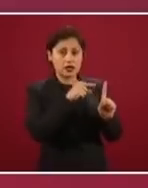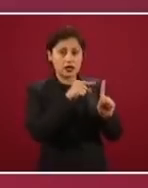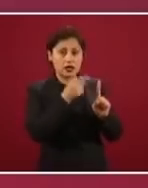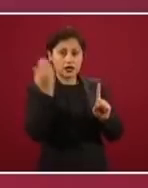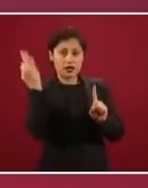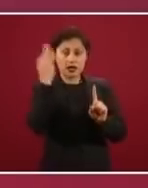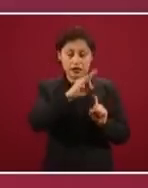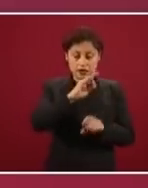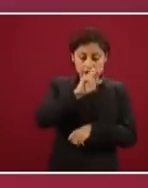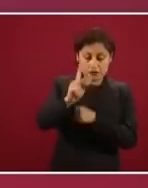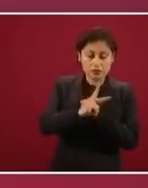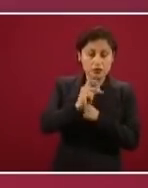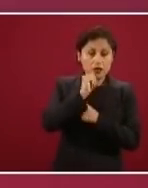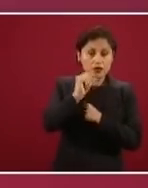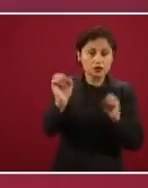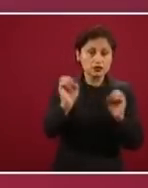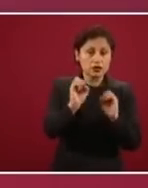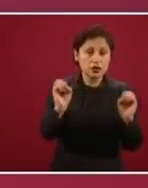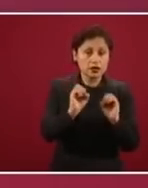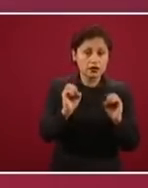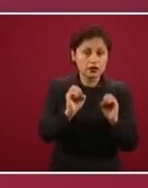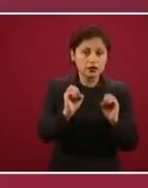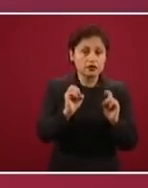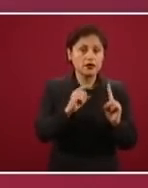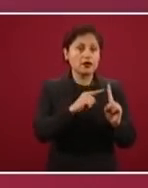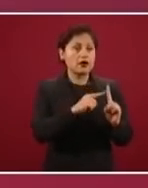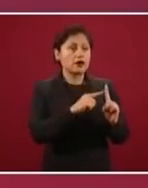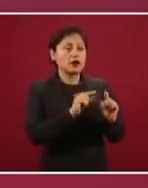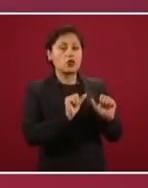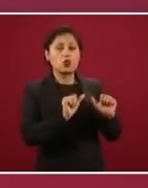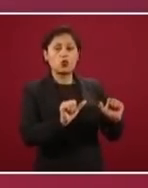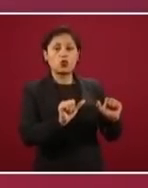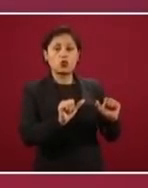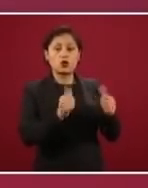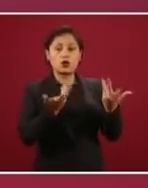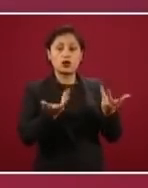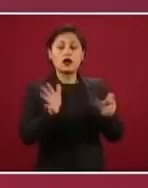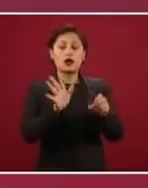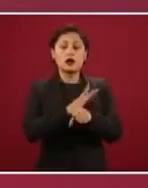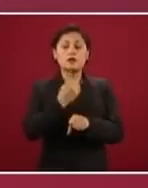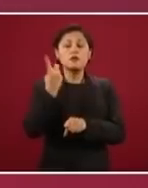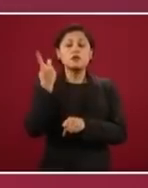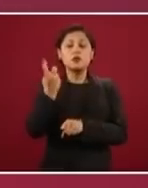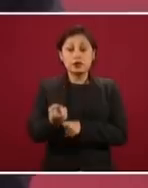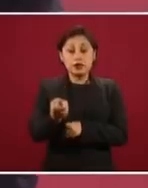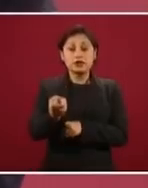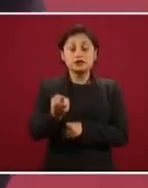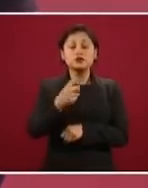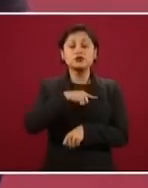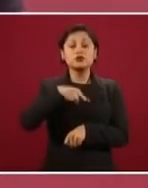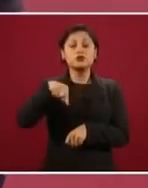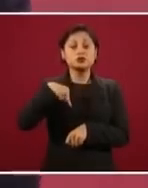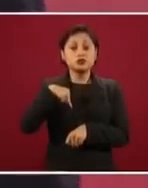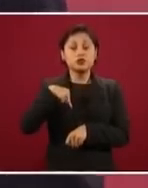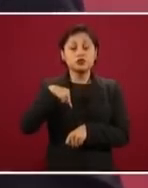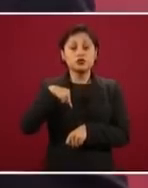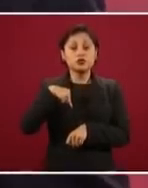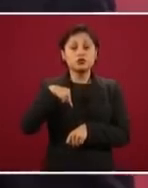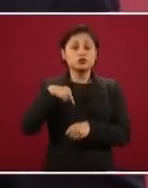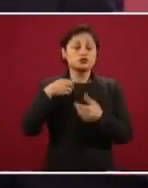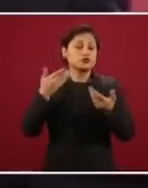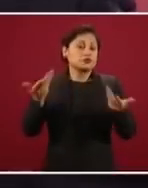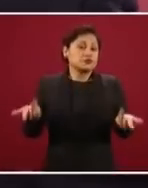historia por eso nosotros lo que estamos haciendo envía una iniciativa